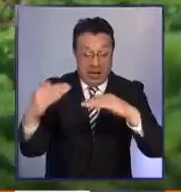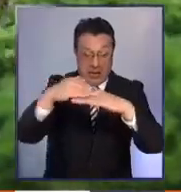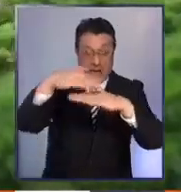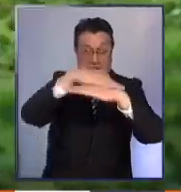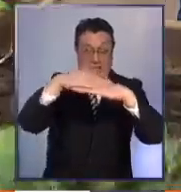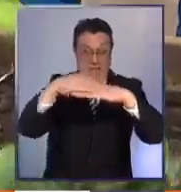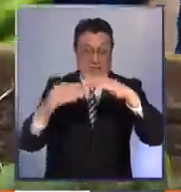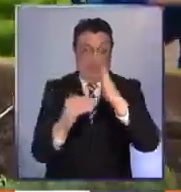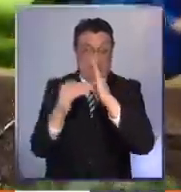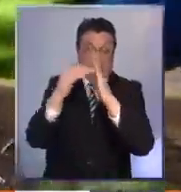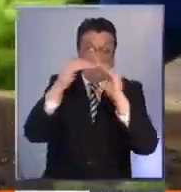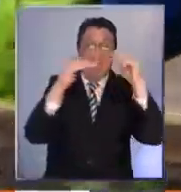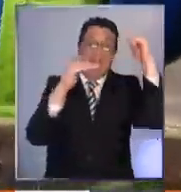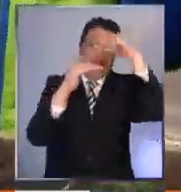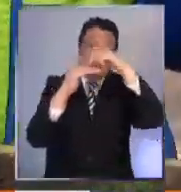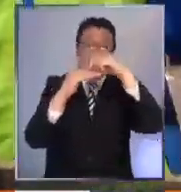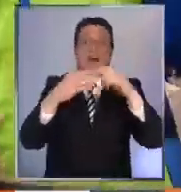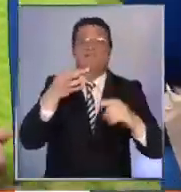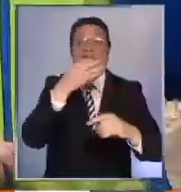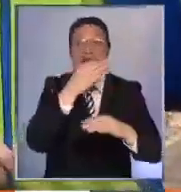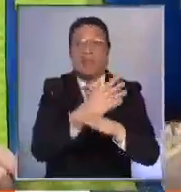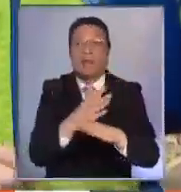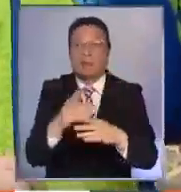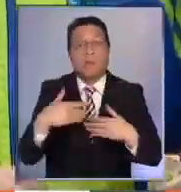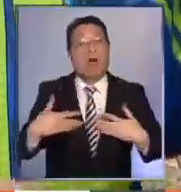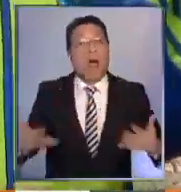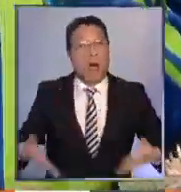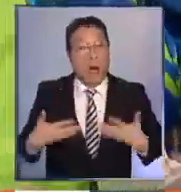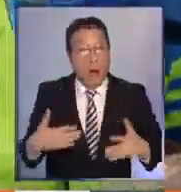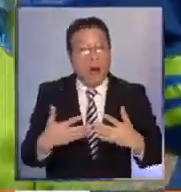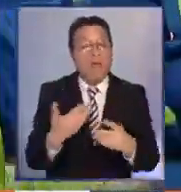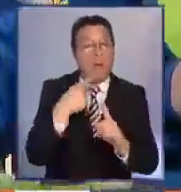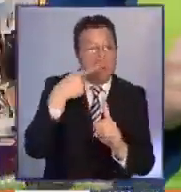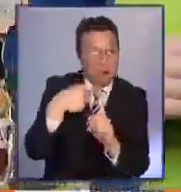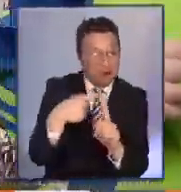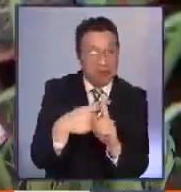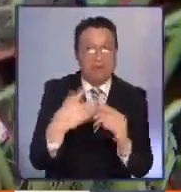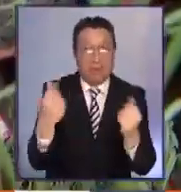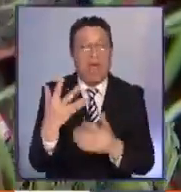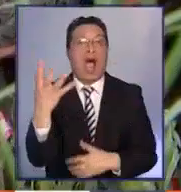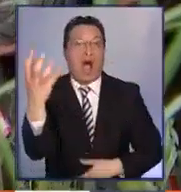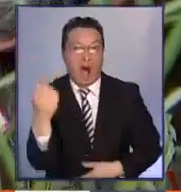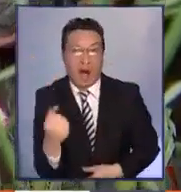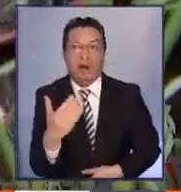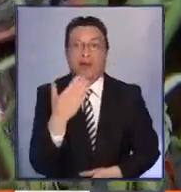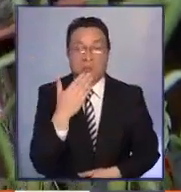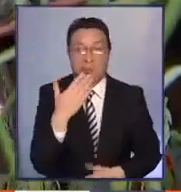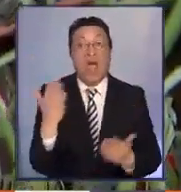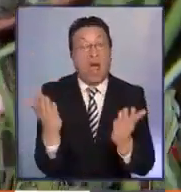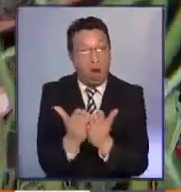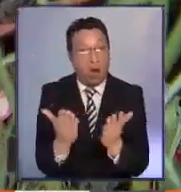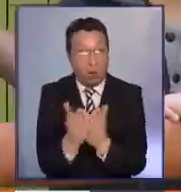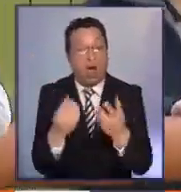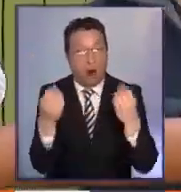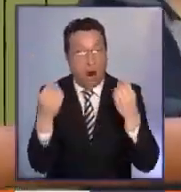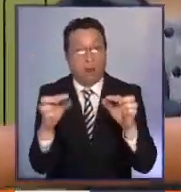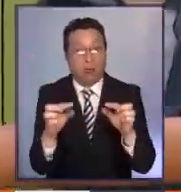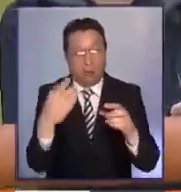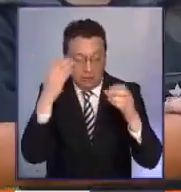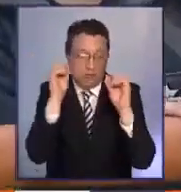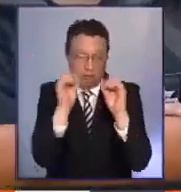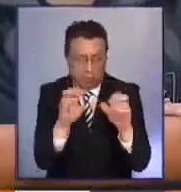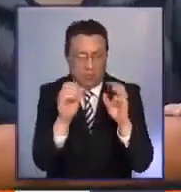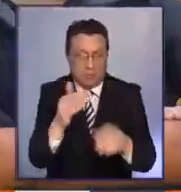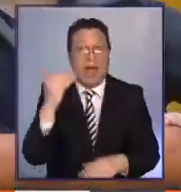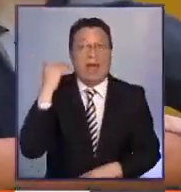vegetación. Cambian el ánimo de las personas e incluso generan ahorros. Para los colegios es una oportunidad de educar a los